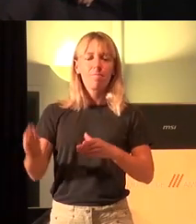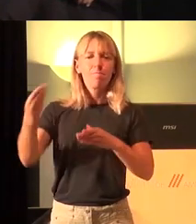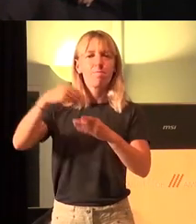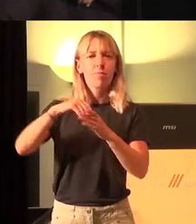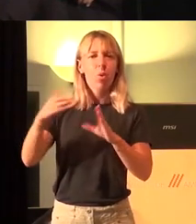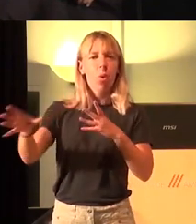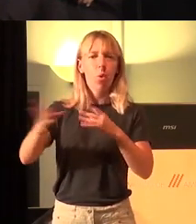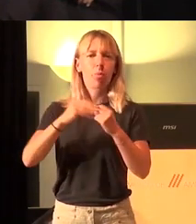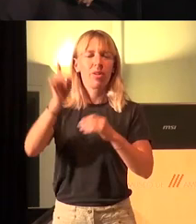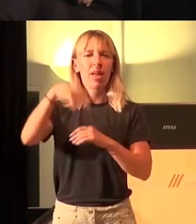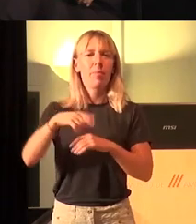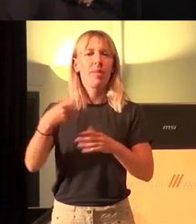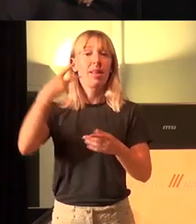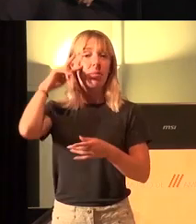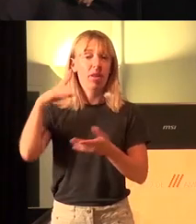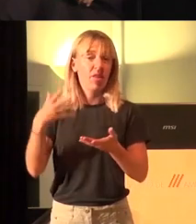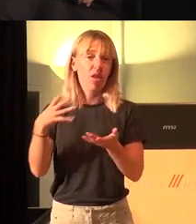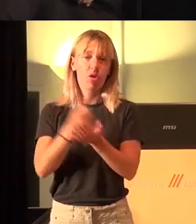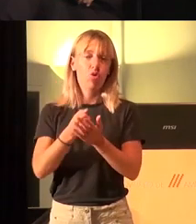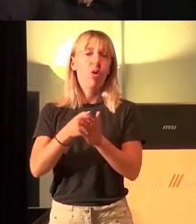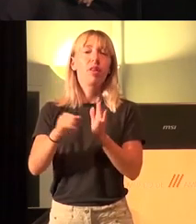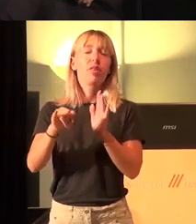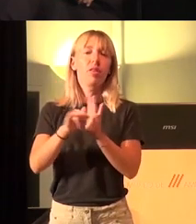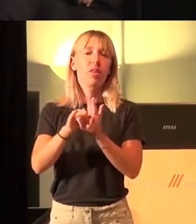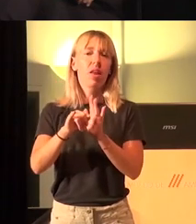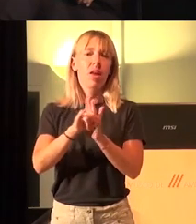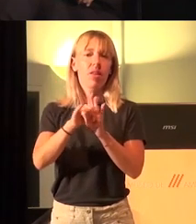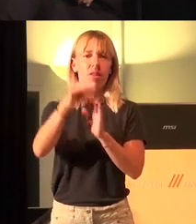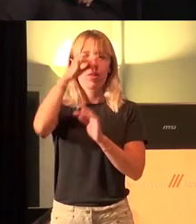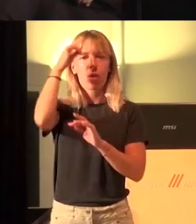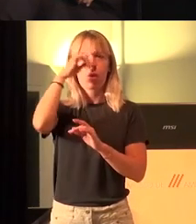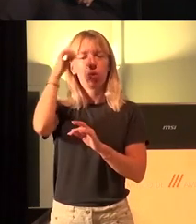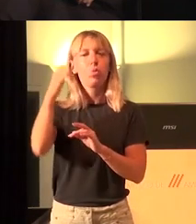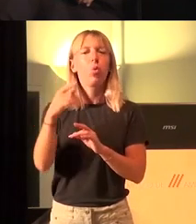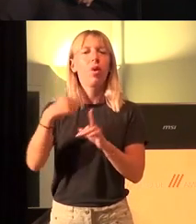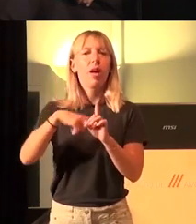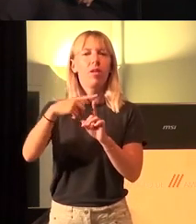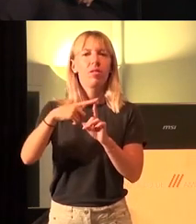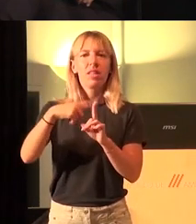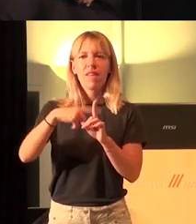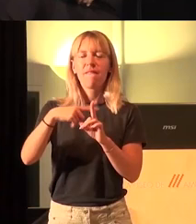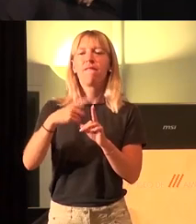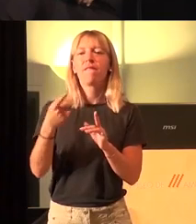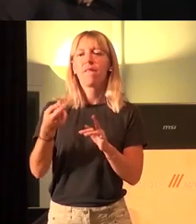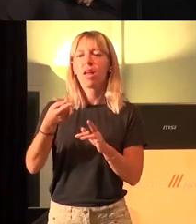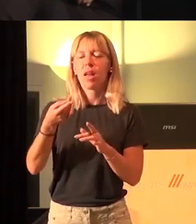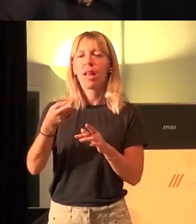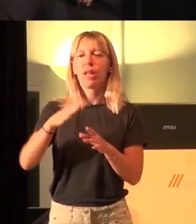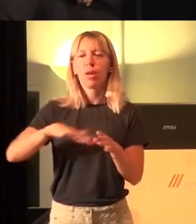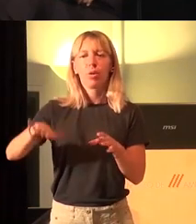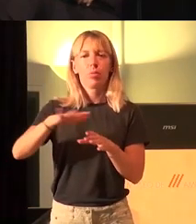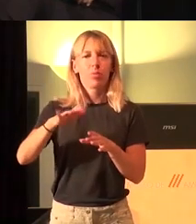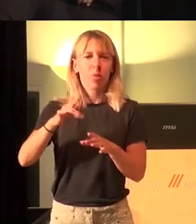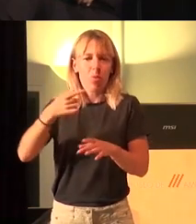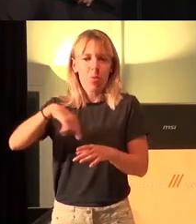incorporar toda la experiencia de la propia cultura a un centro tan diverso y tan plural como el nuestro. Y me gusta pensar